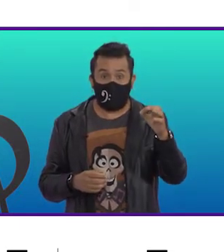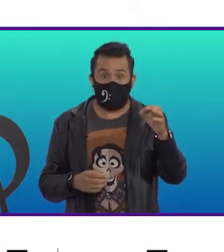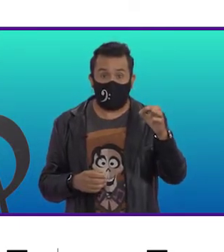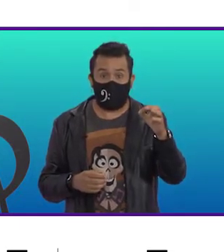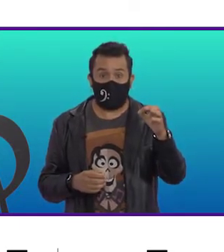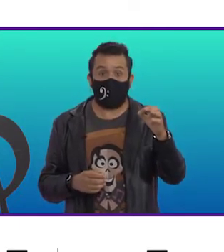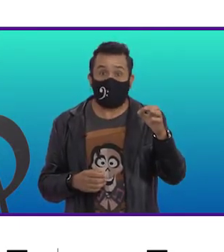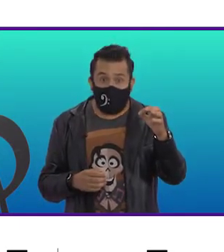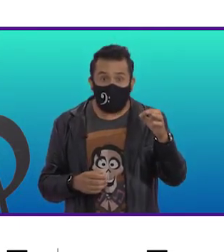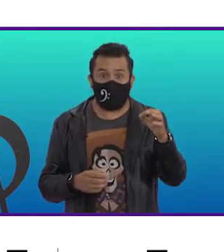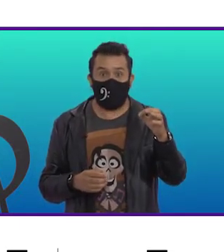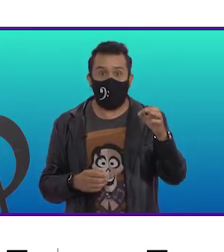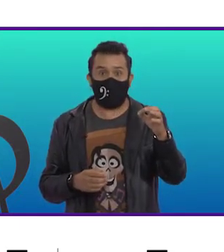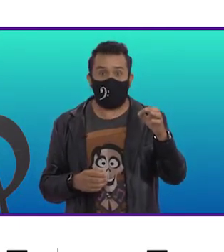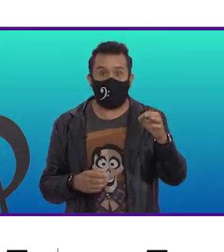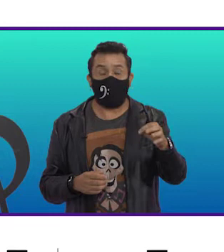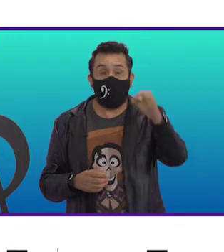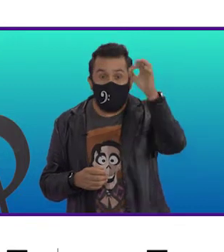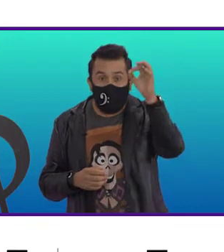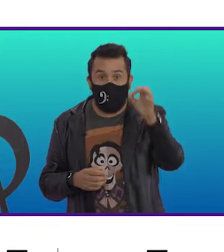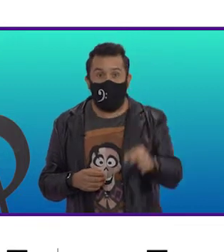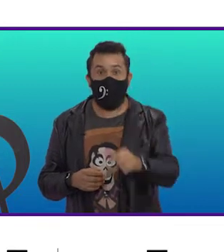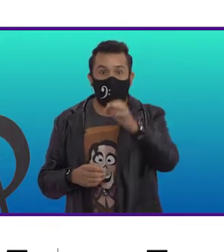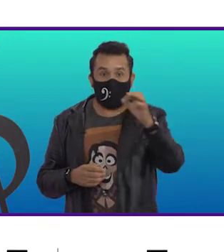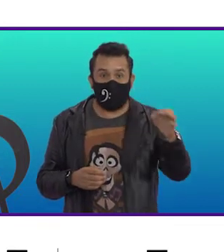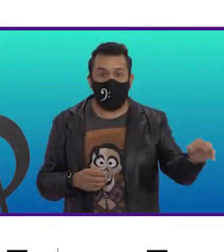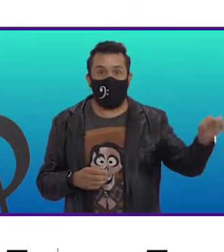con nosotros. Este es el movimiento.